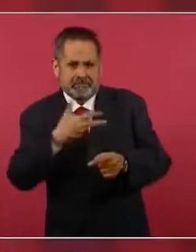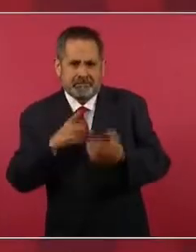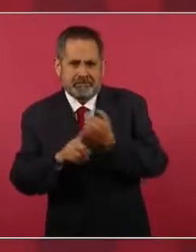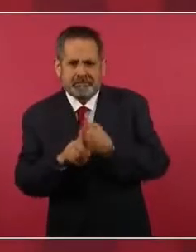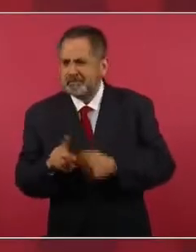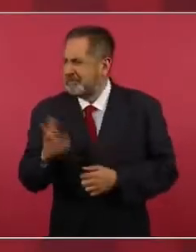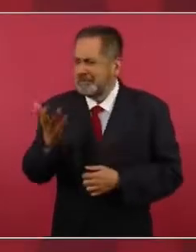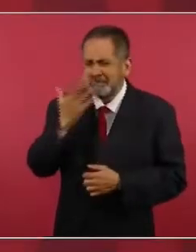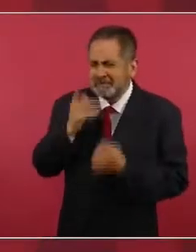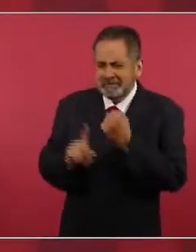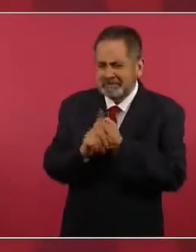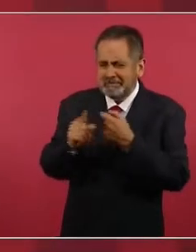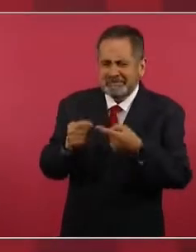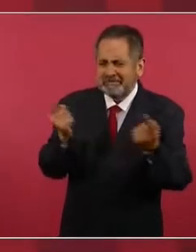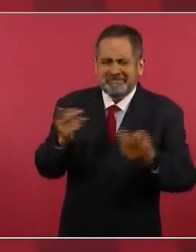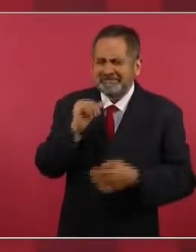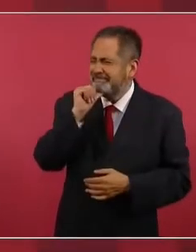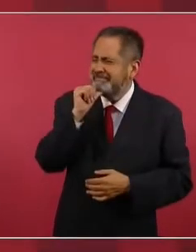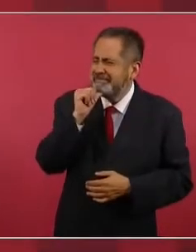No existe ninguna posibilidad,